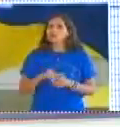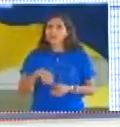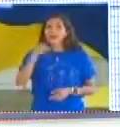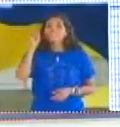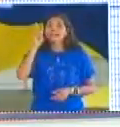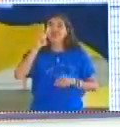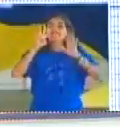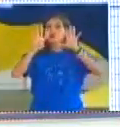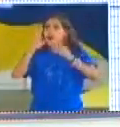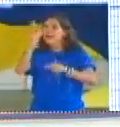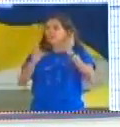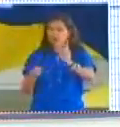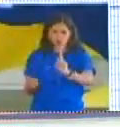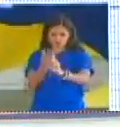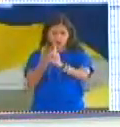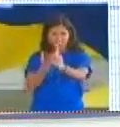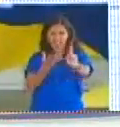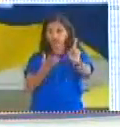¡29!